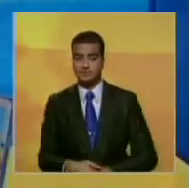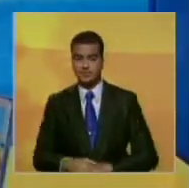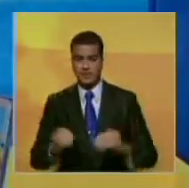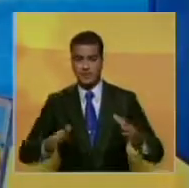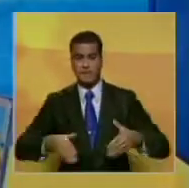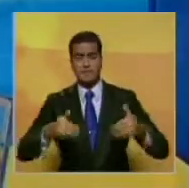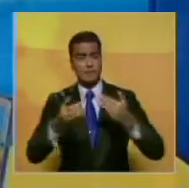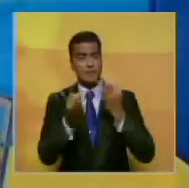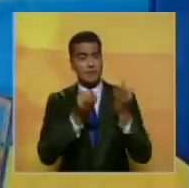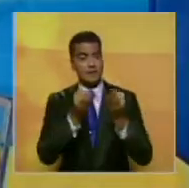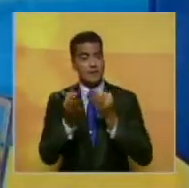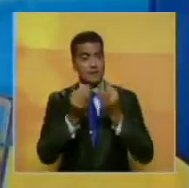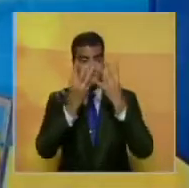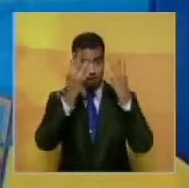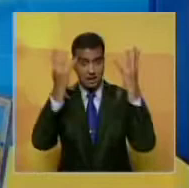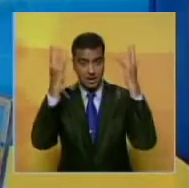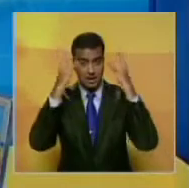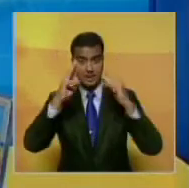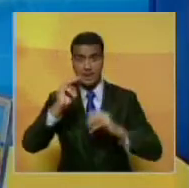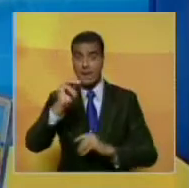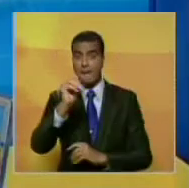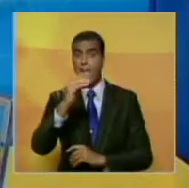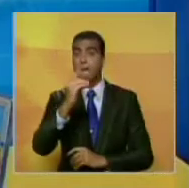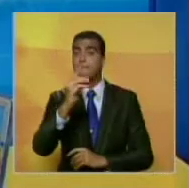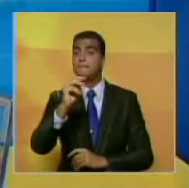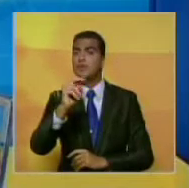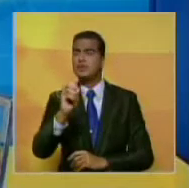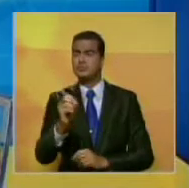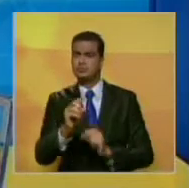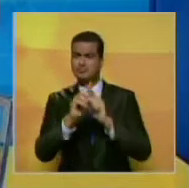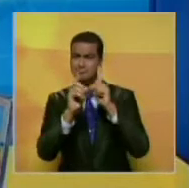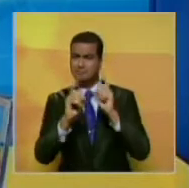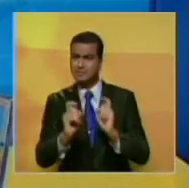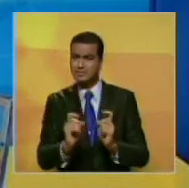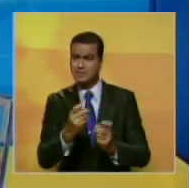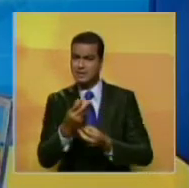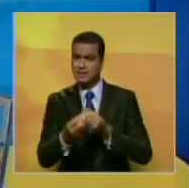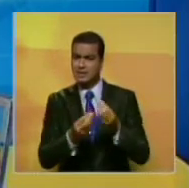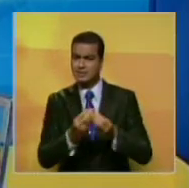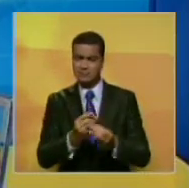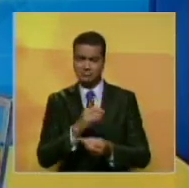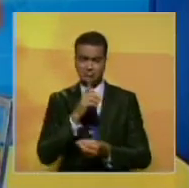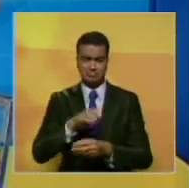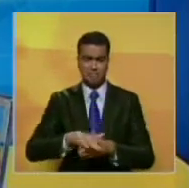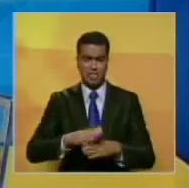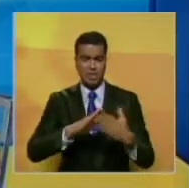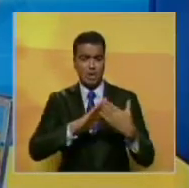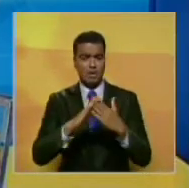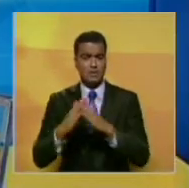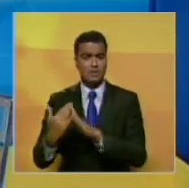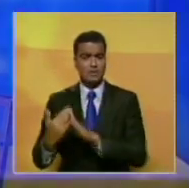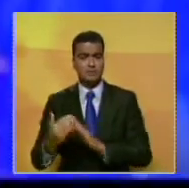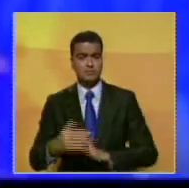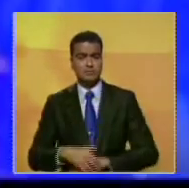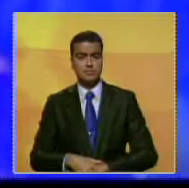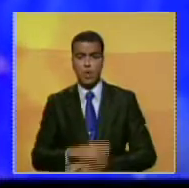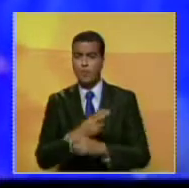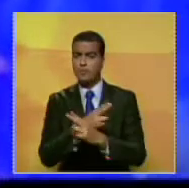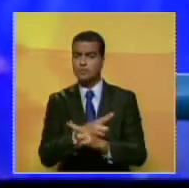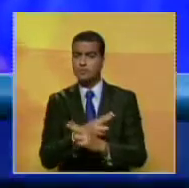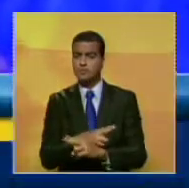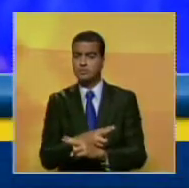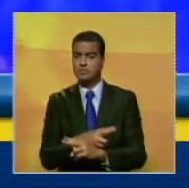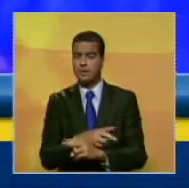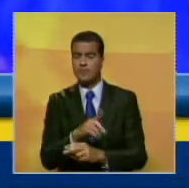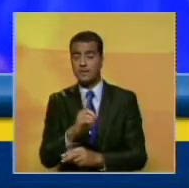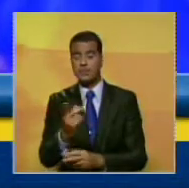Arrancamos contándoles que la reina del pop desató una nueva polémica que ha generado molestia en la comunidad gay. Y es que Madonna